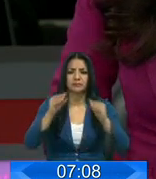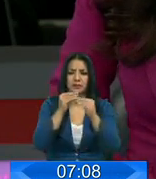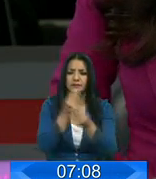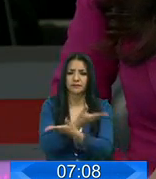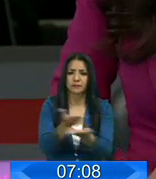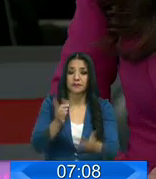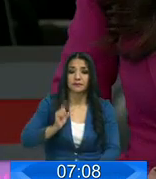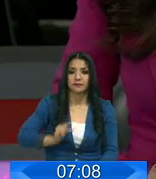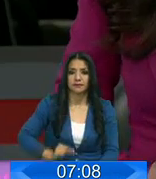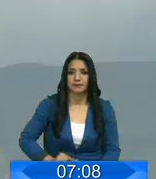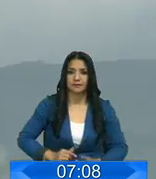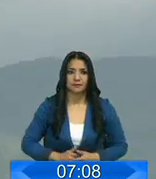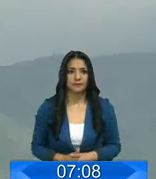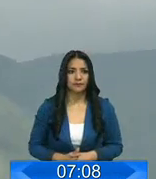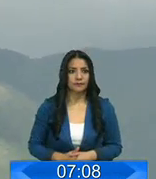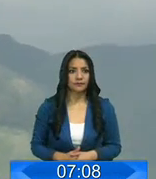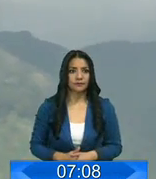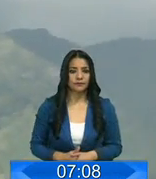nota.